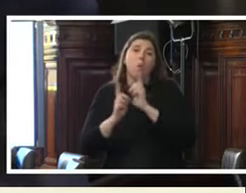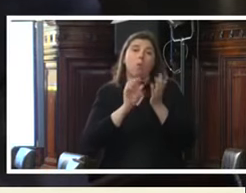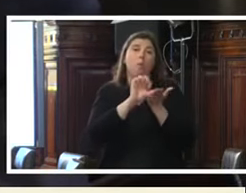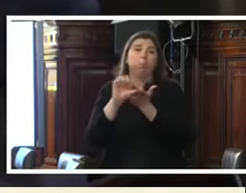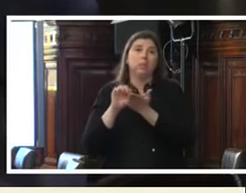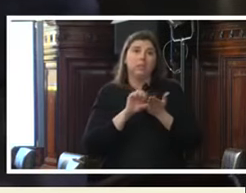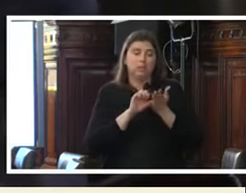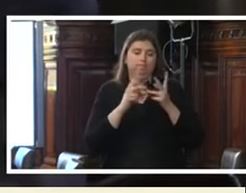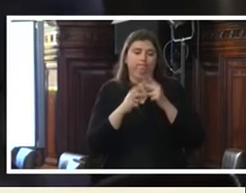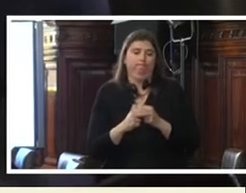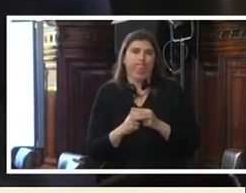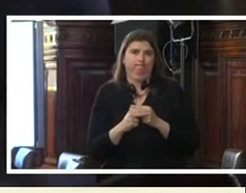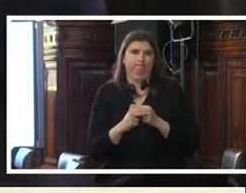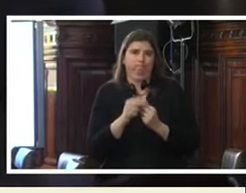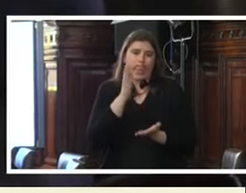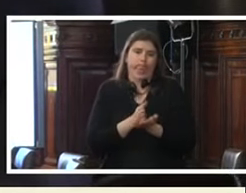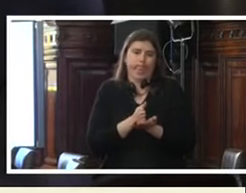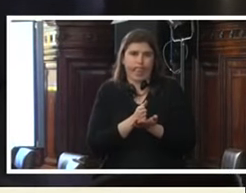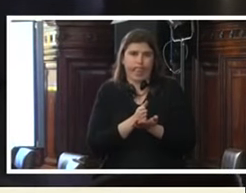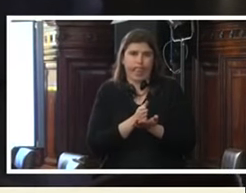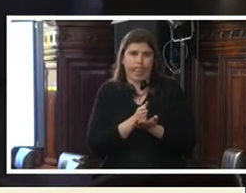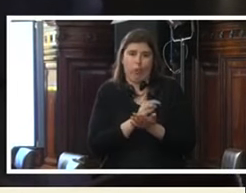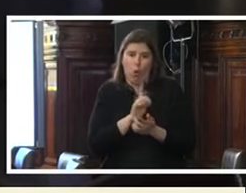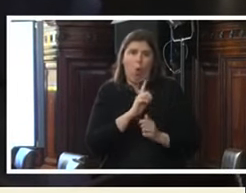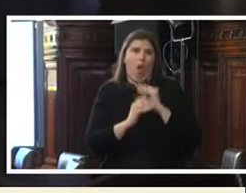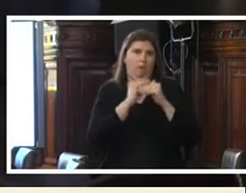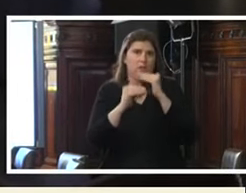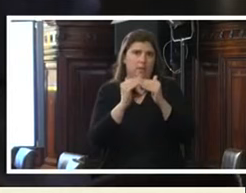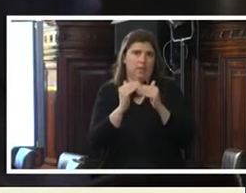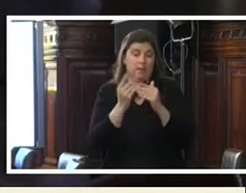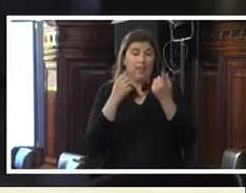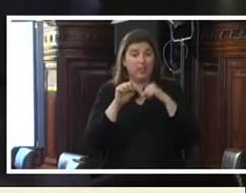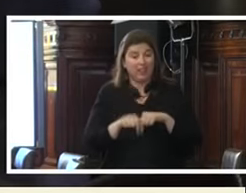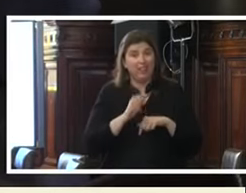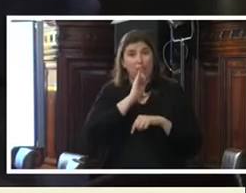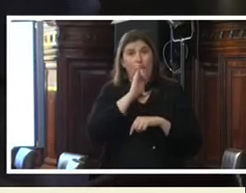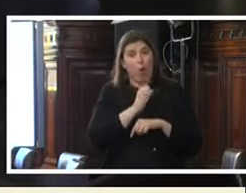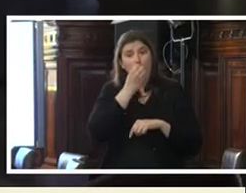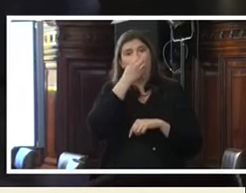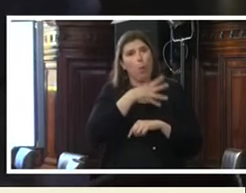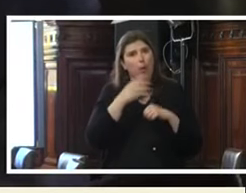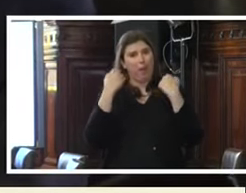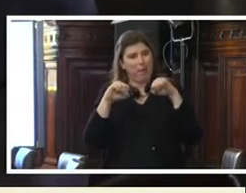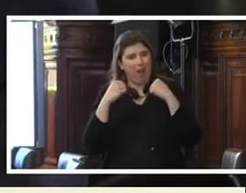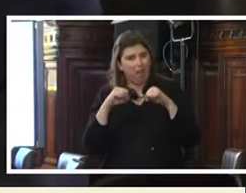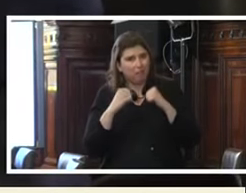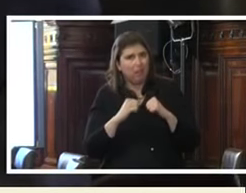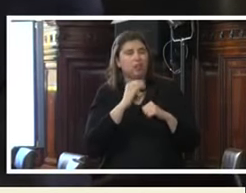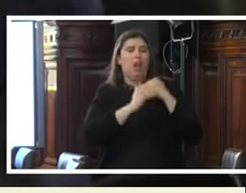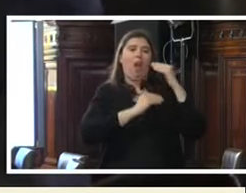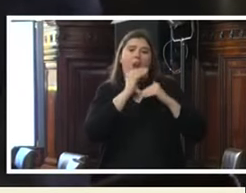estancados por eso este informe sobre buenas prácticas avances en el continente